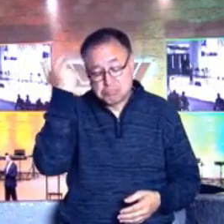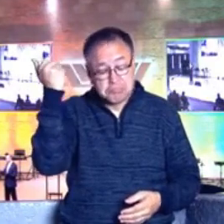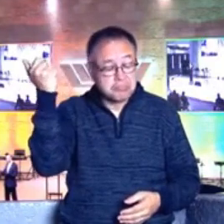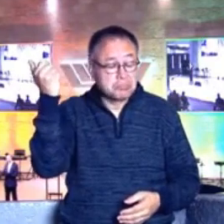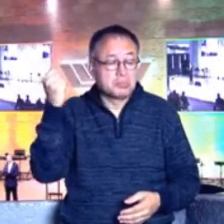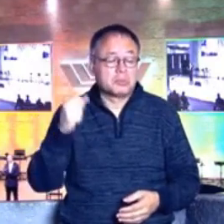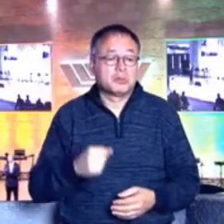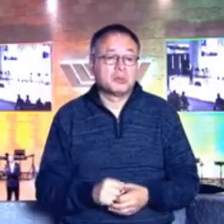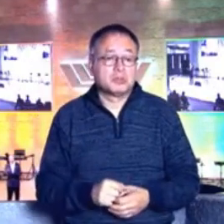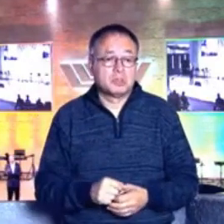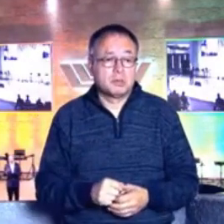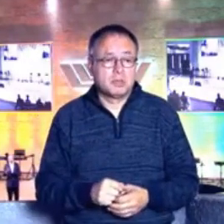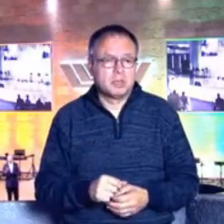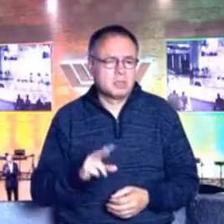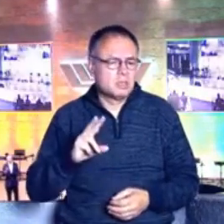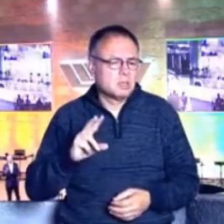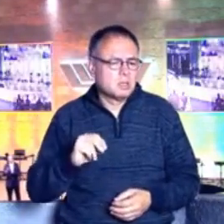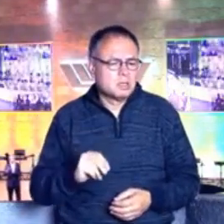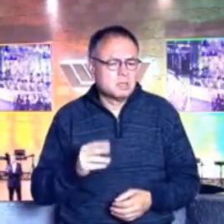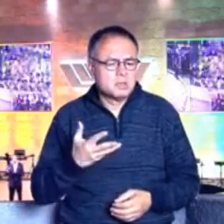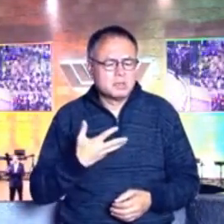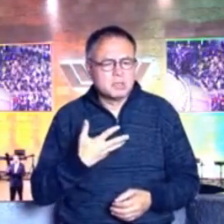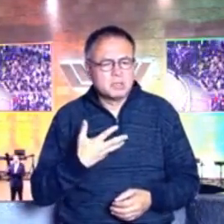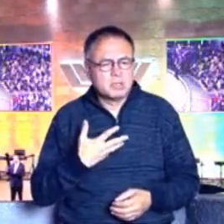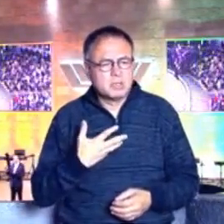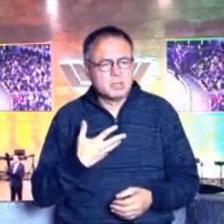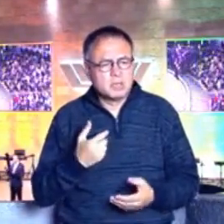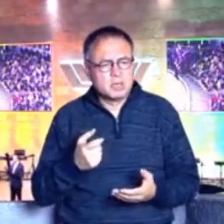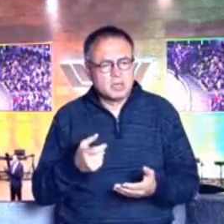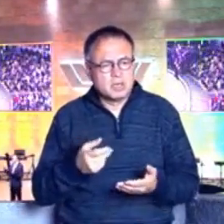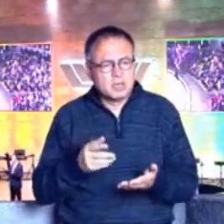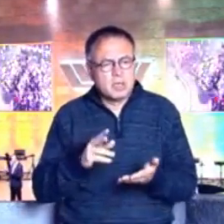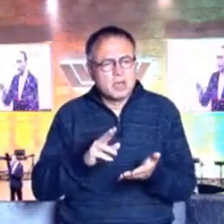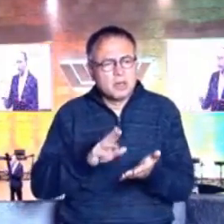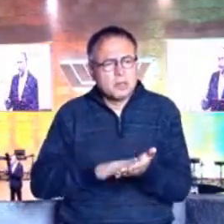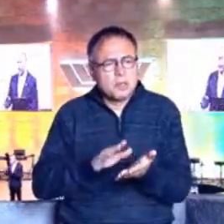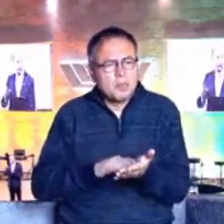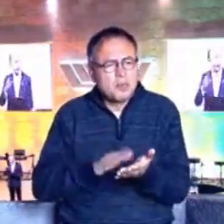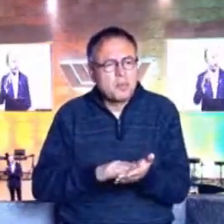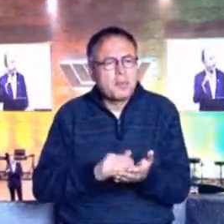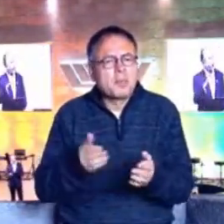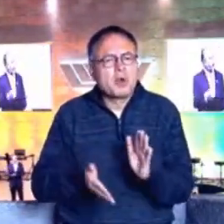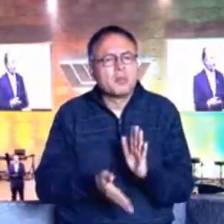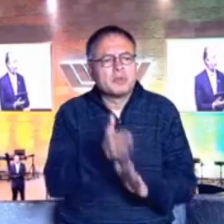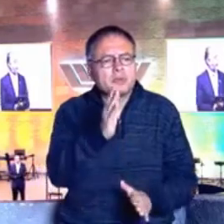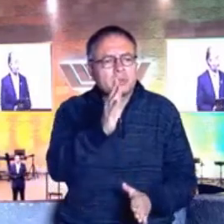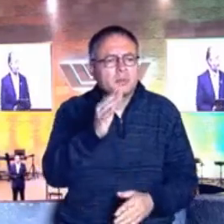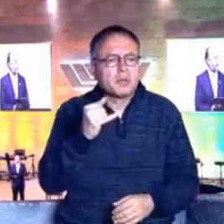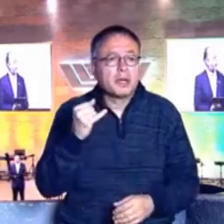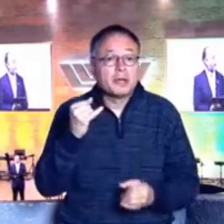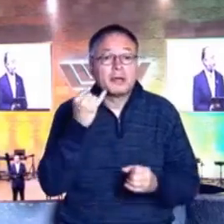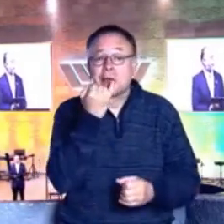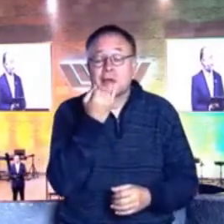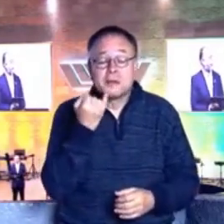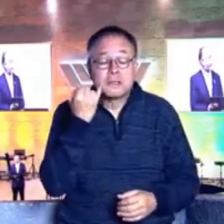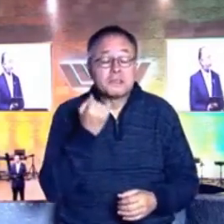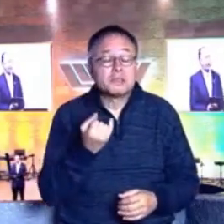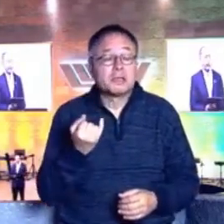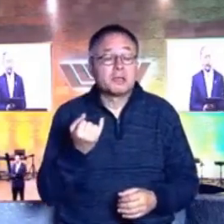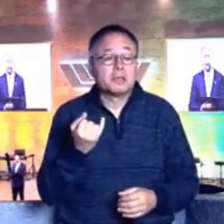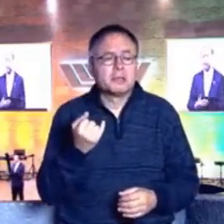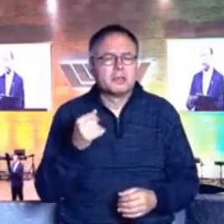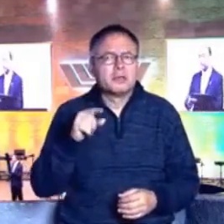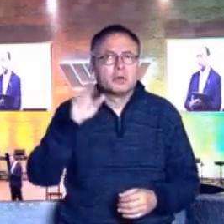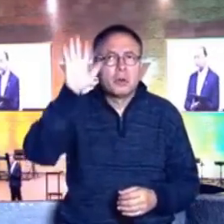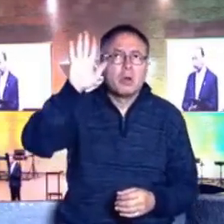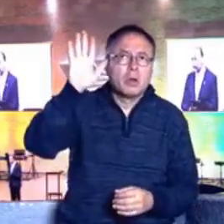pasaporte ni lo que era un y el día que escuchó que anunciamos el viaje Israel dijo Yo quiero ir y preguntó